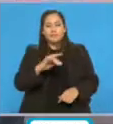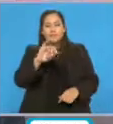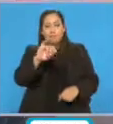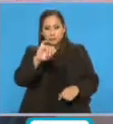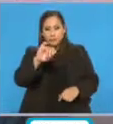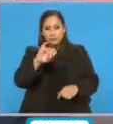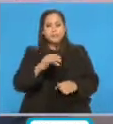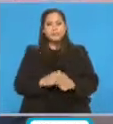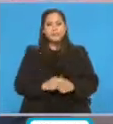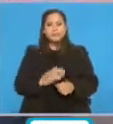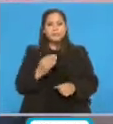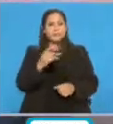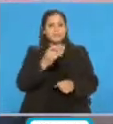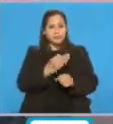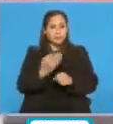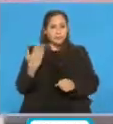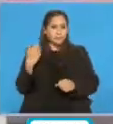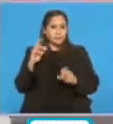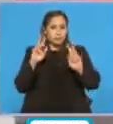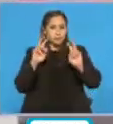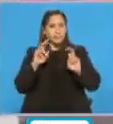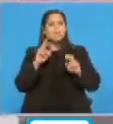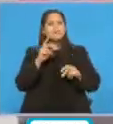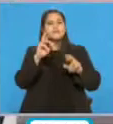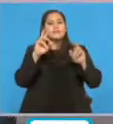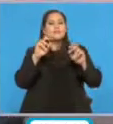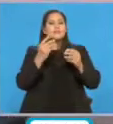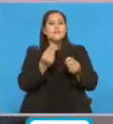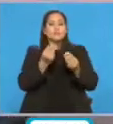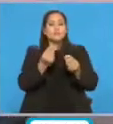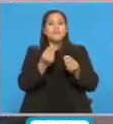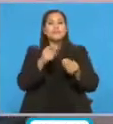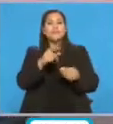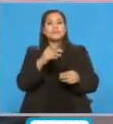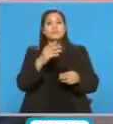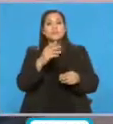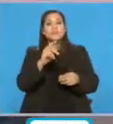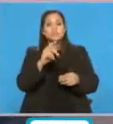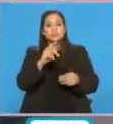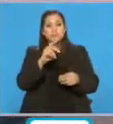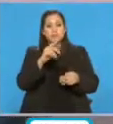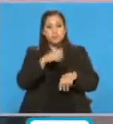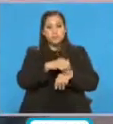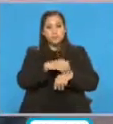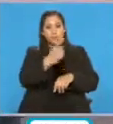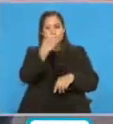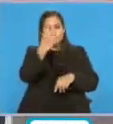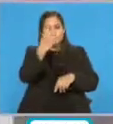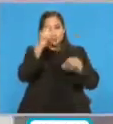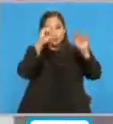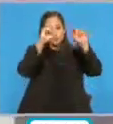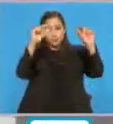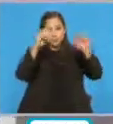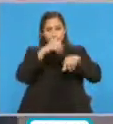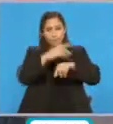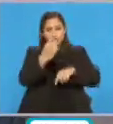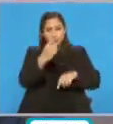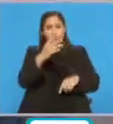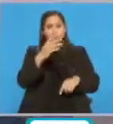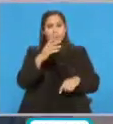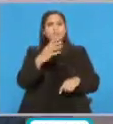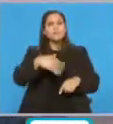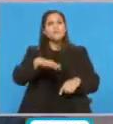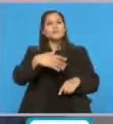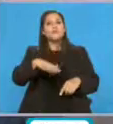es el tema que acabamos de escuchar, se llama Tanto Tanto, es el tema que estamos promocionando ahorita. Es el track número uno. Exacto, es el track número uno, así que